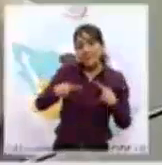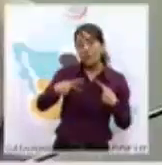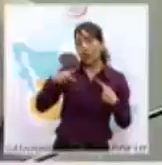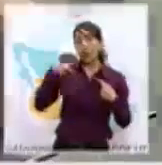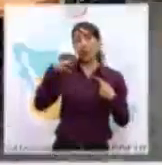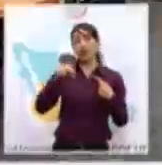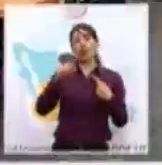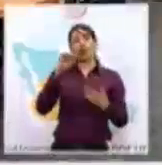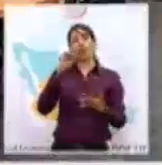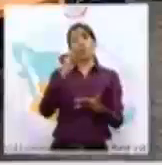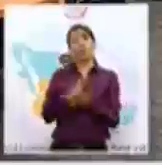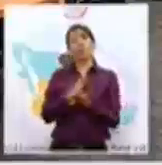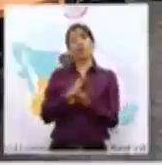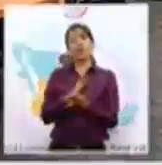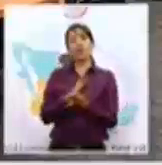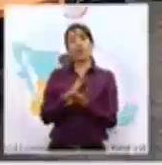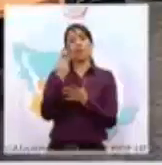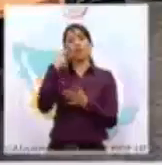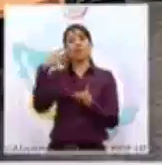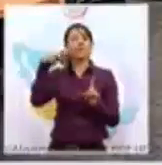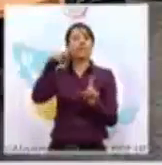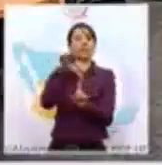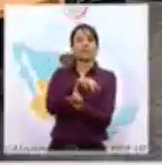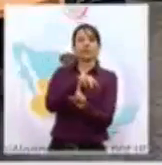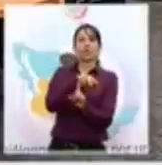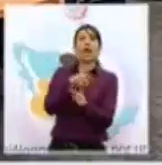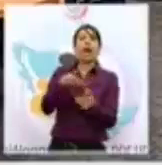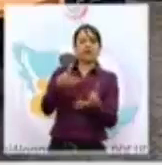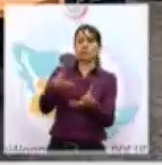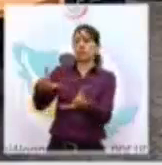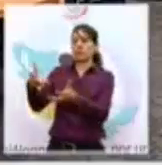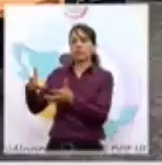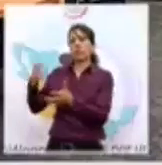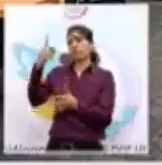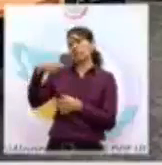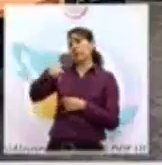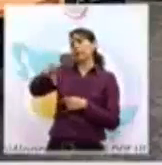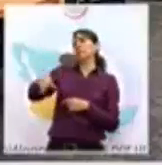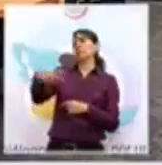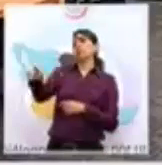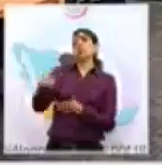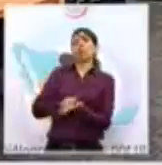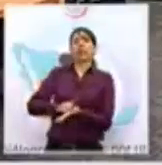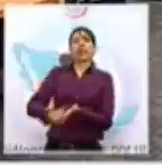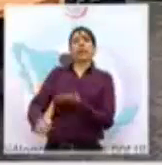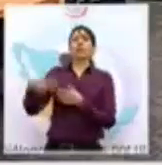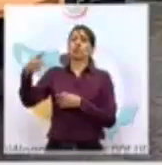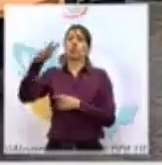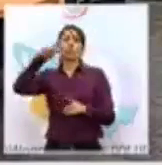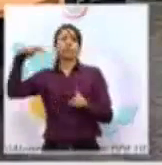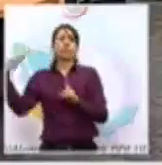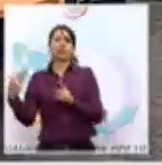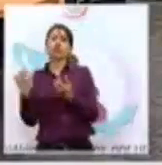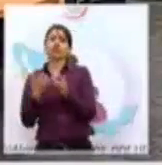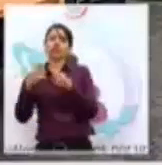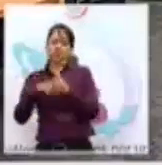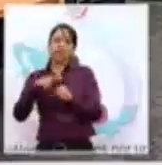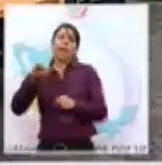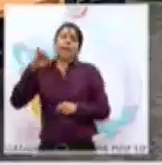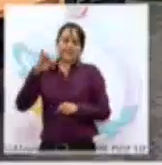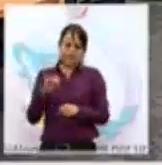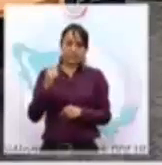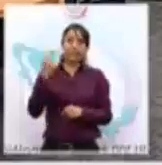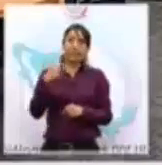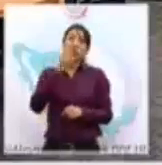de poder generar condiciones, ¿no?, para que la gente pueda ejercer estos derechos en su perspectiva social y, desde luego,